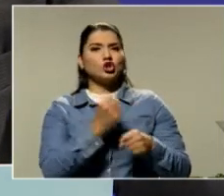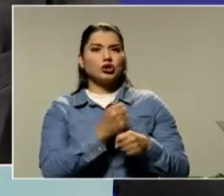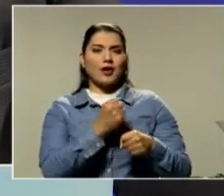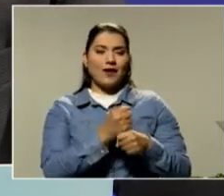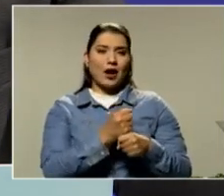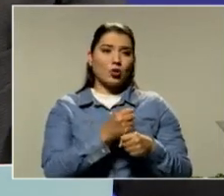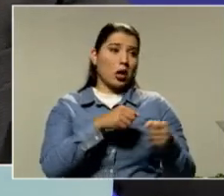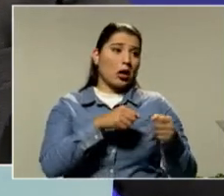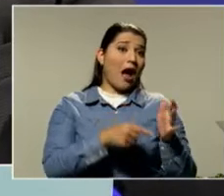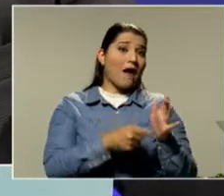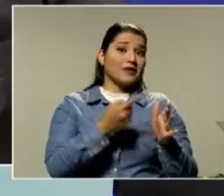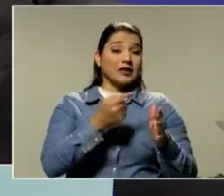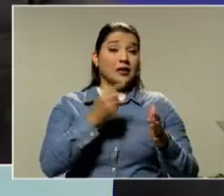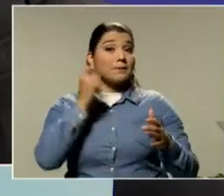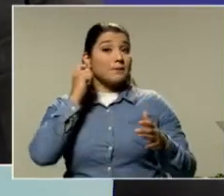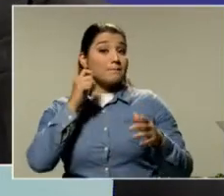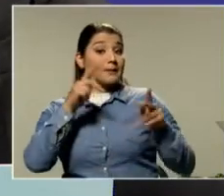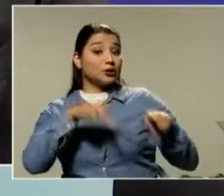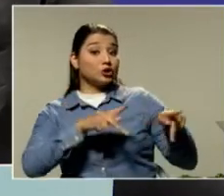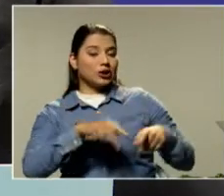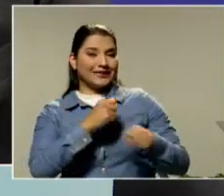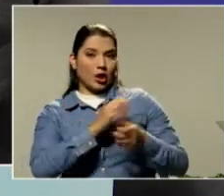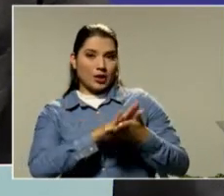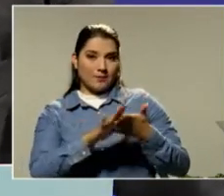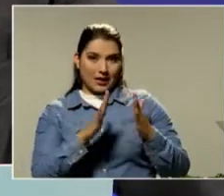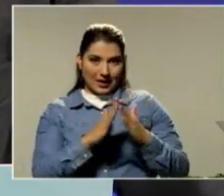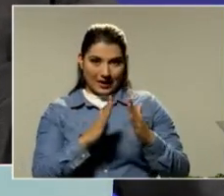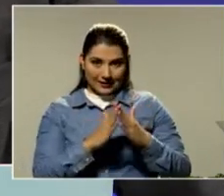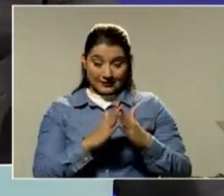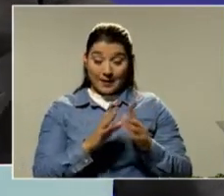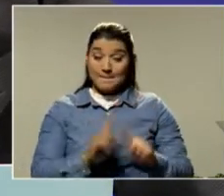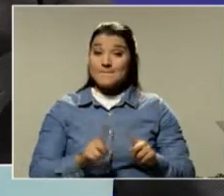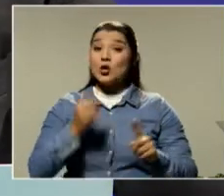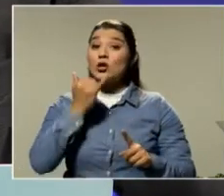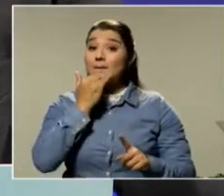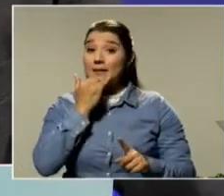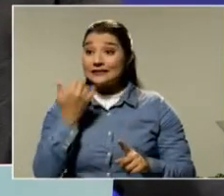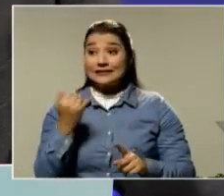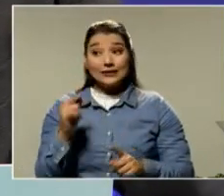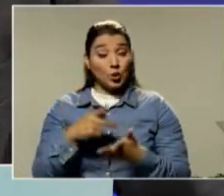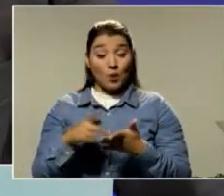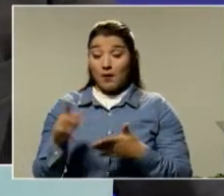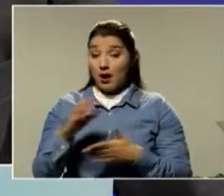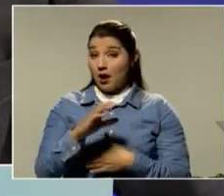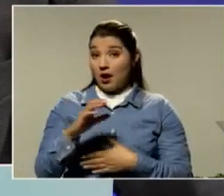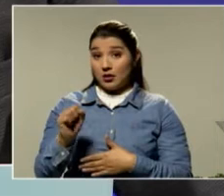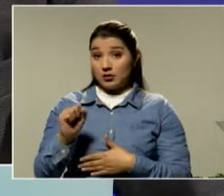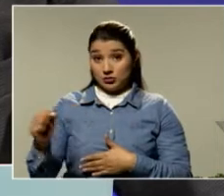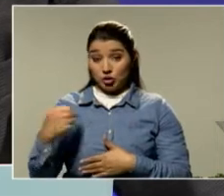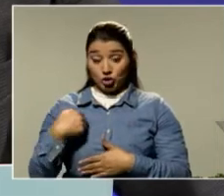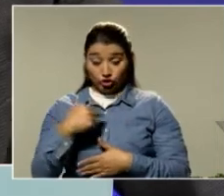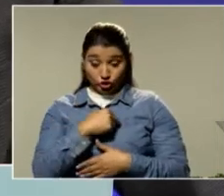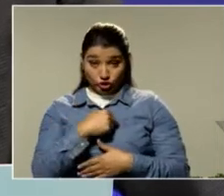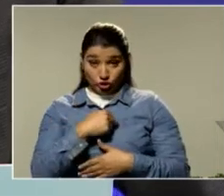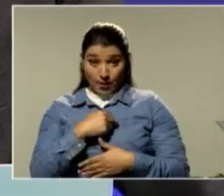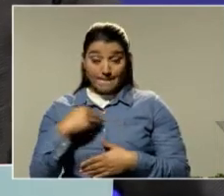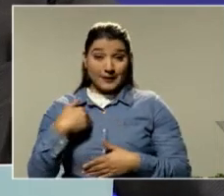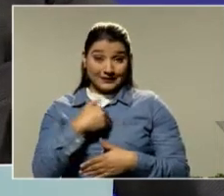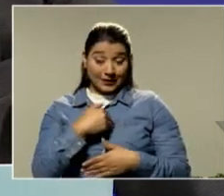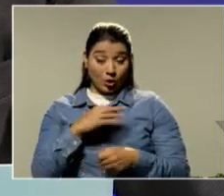pasa? Que si no estaban al día con la caja, nosotros, Ministerio de Agricultura, en aquel momento, y se sigue haciendo